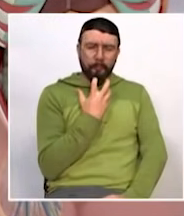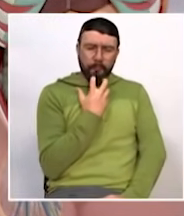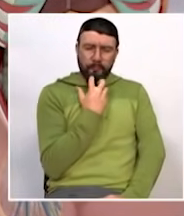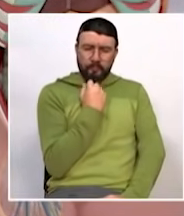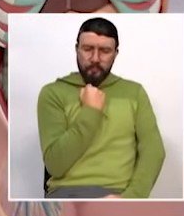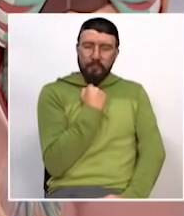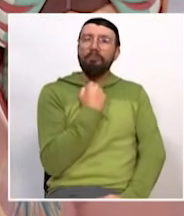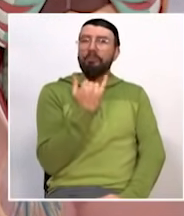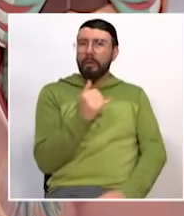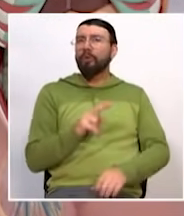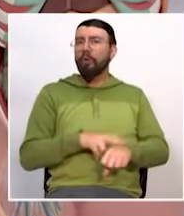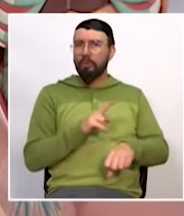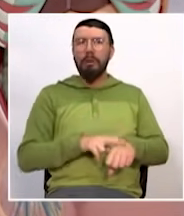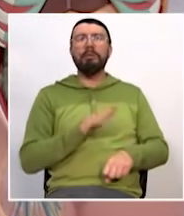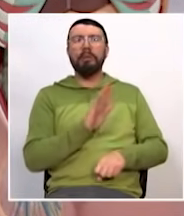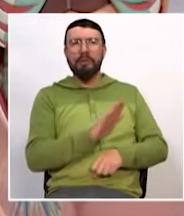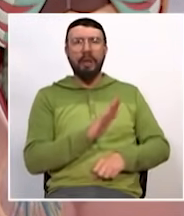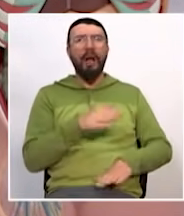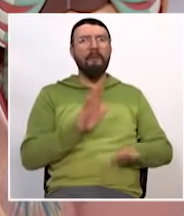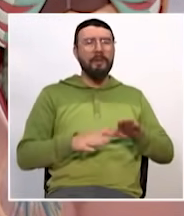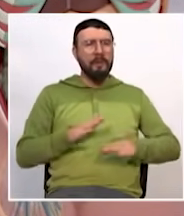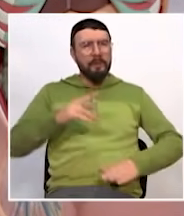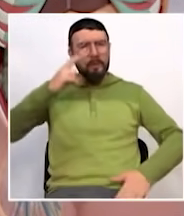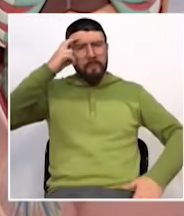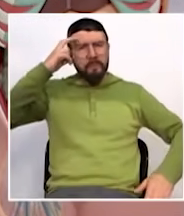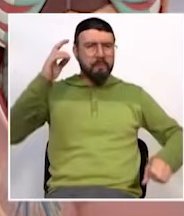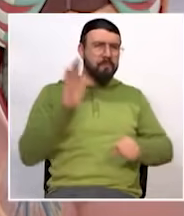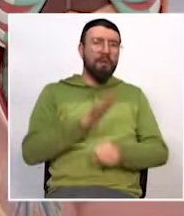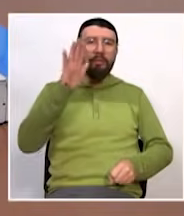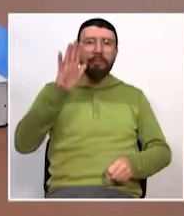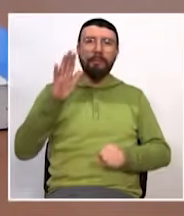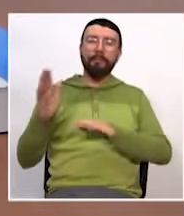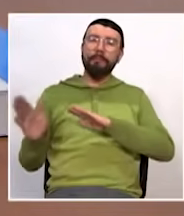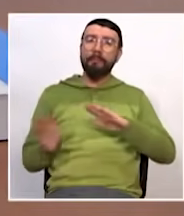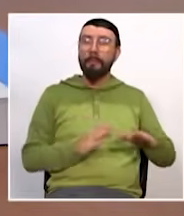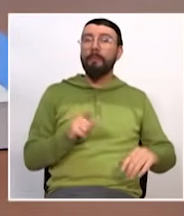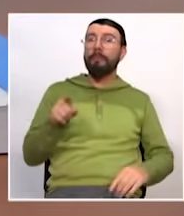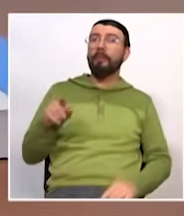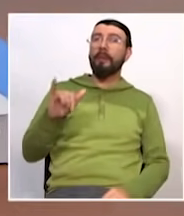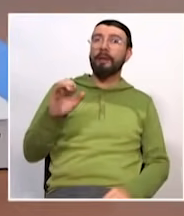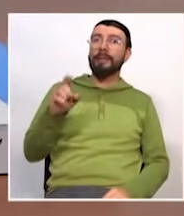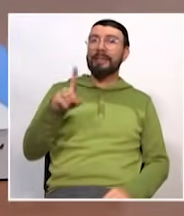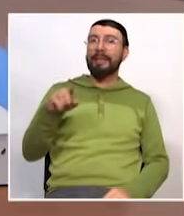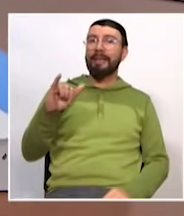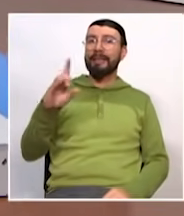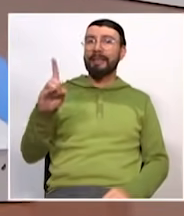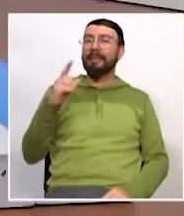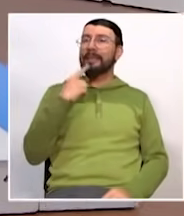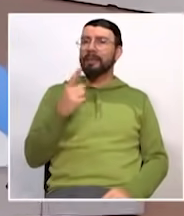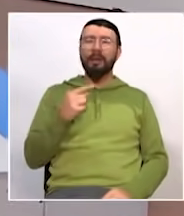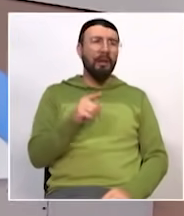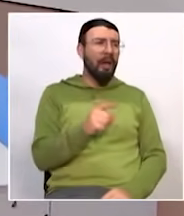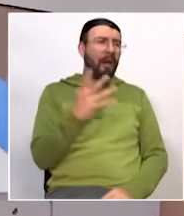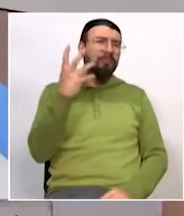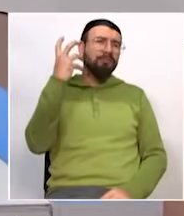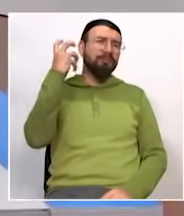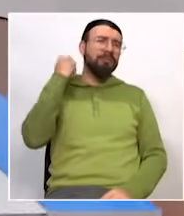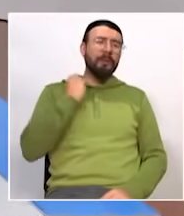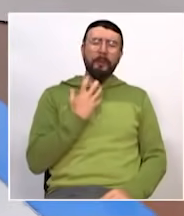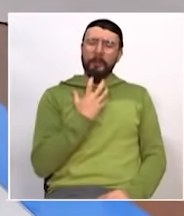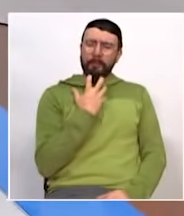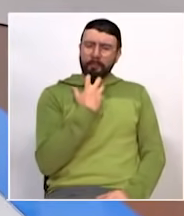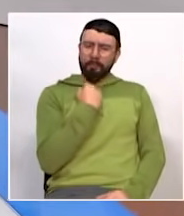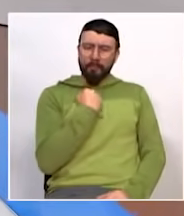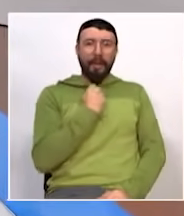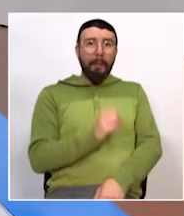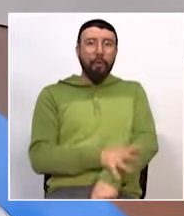ese tipo de comportamientos explosivos 16 garcía que integró una emoción guardada por mucho tiempo se